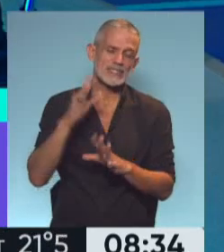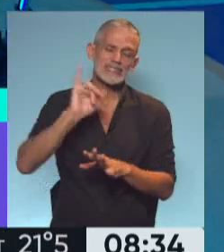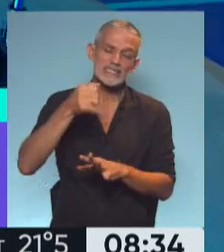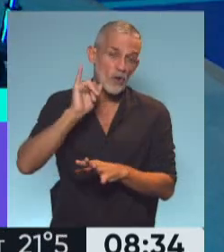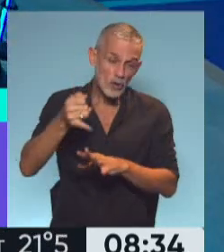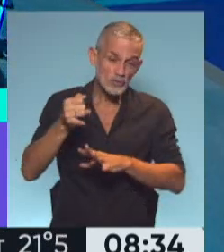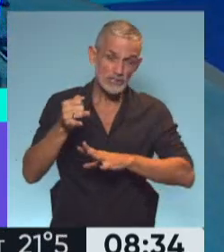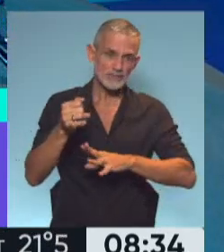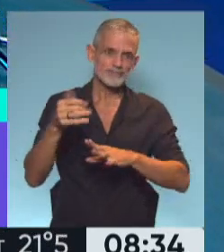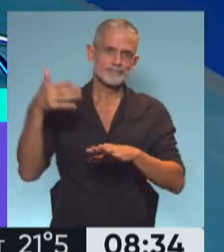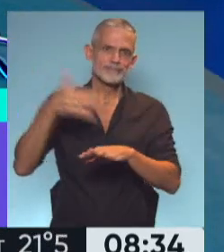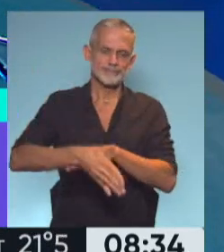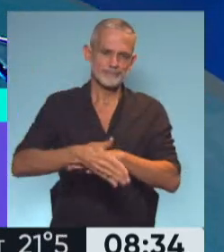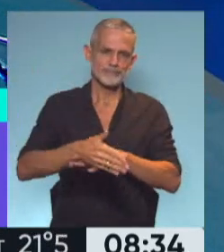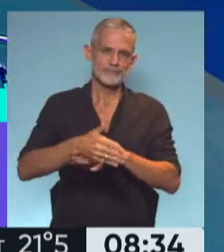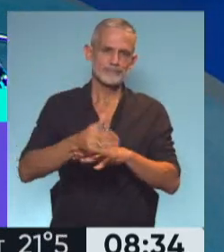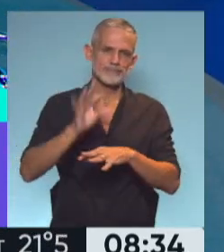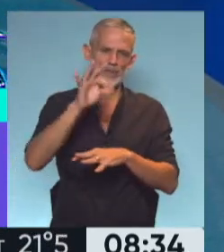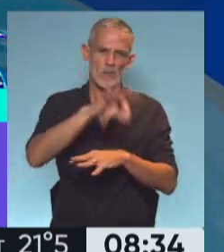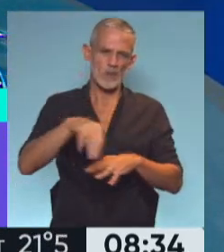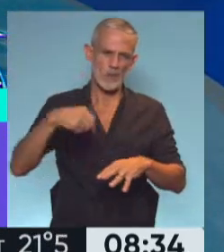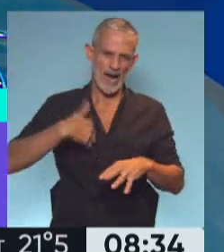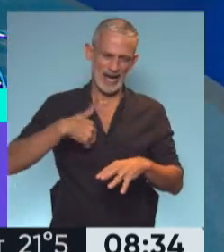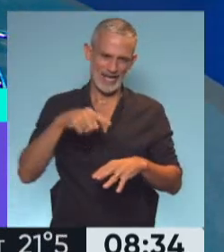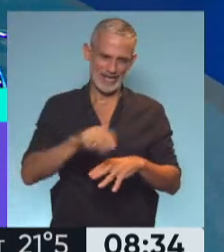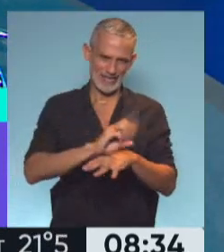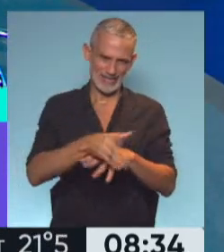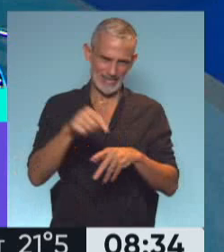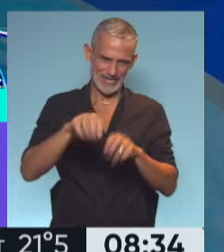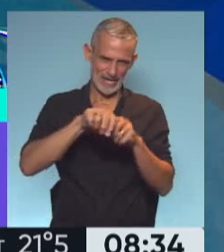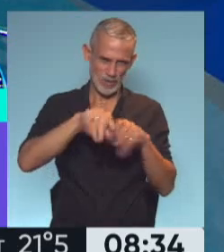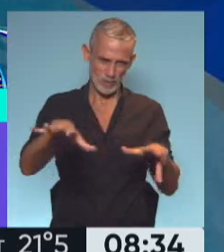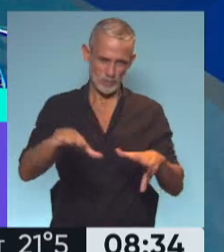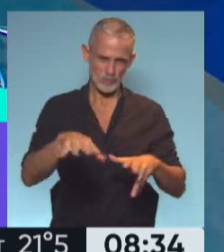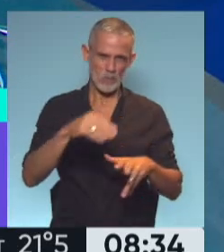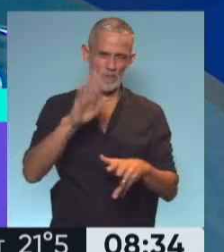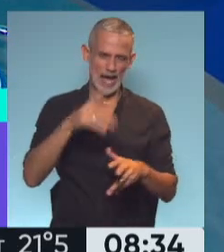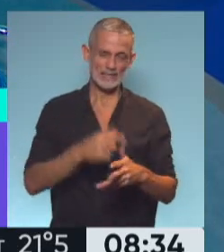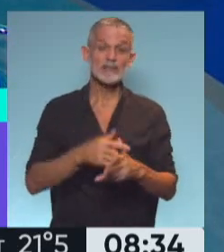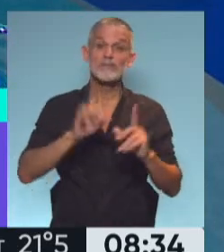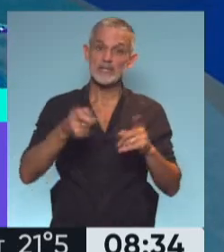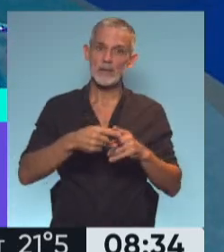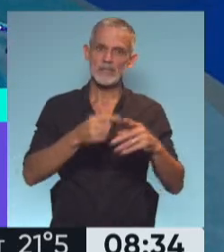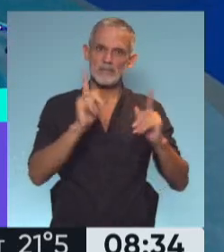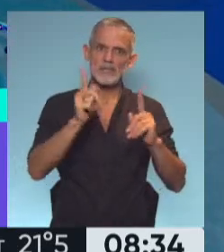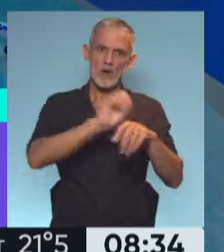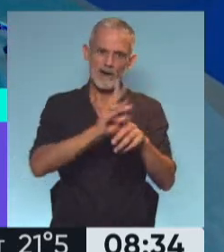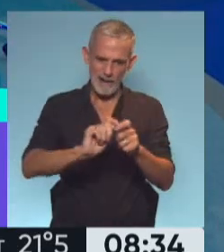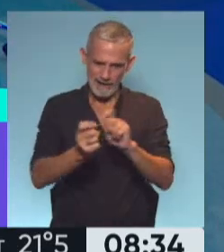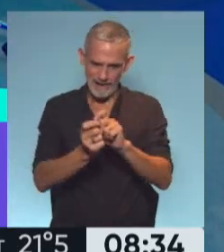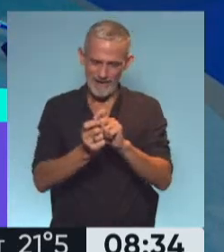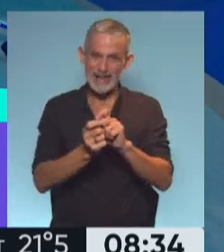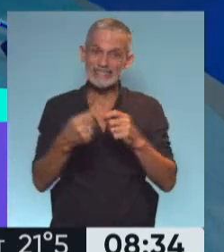en un ingreso de mayor cantidad de virus a nuestro país. Y por último, están las variantes, ¿no? Las variantes virales